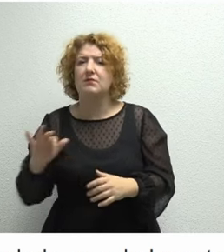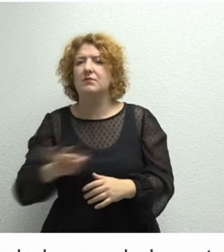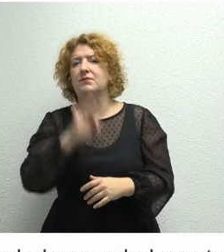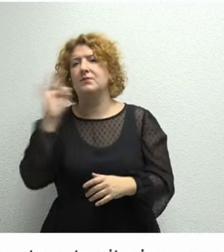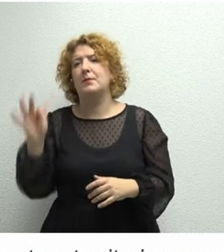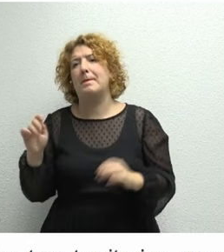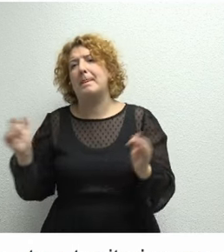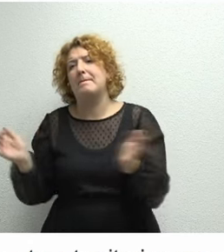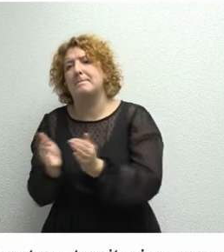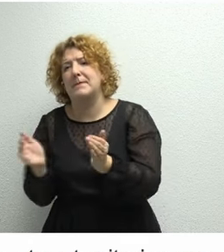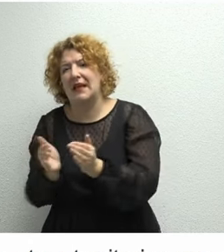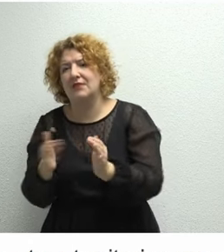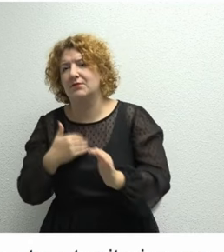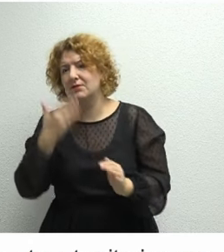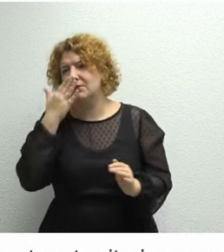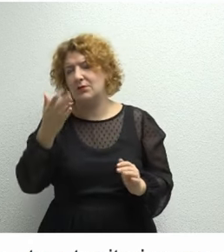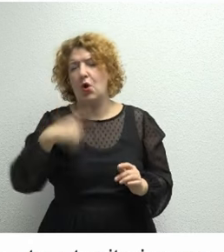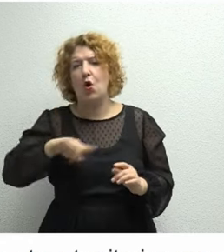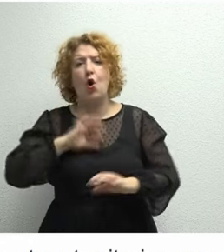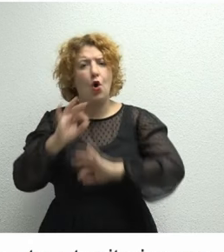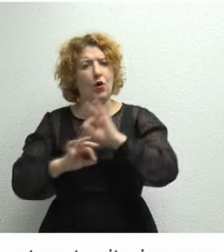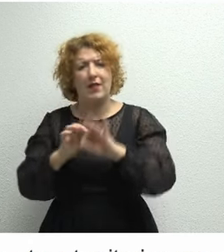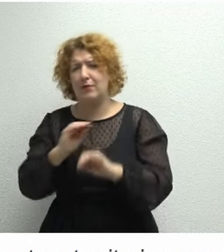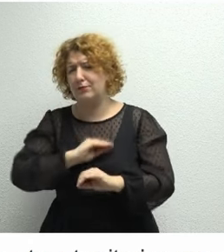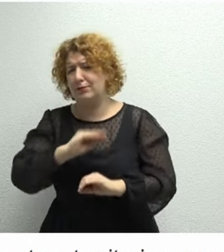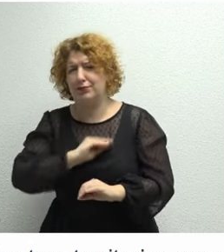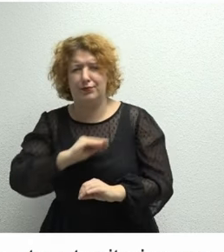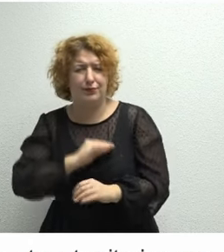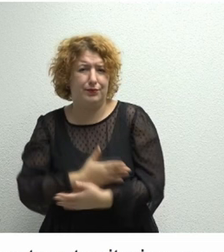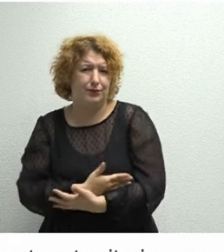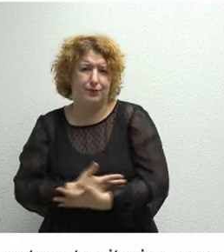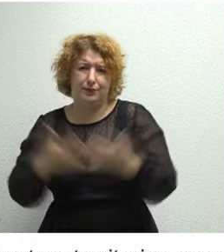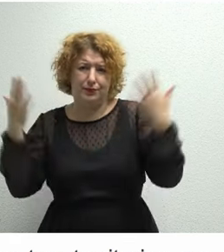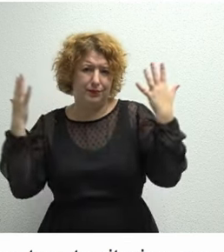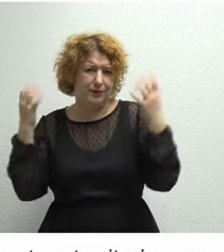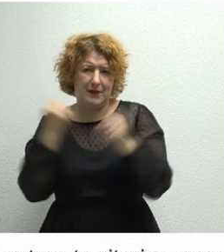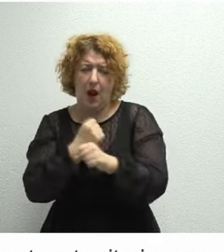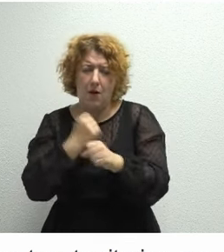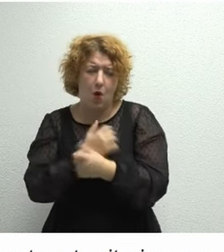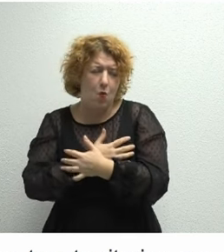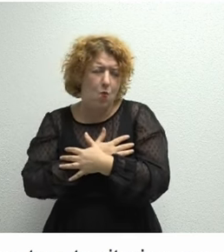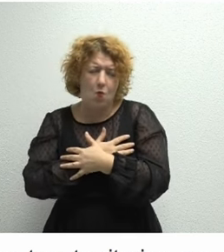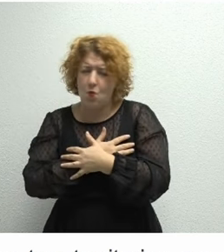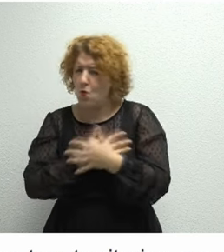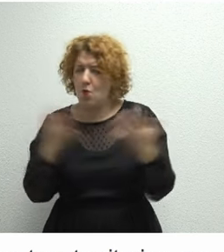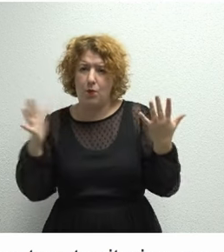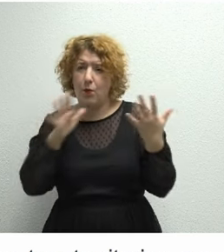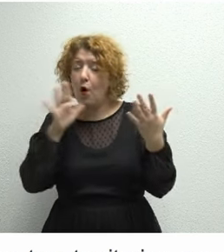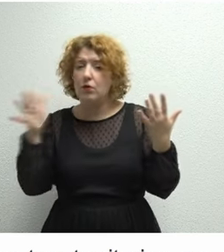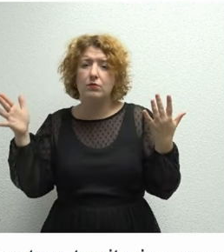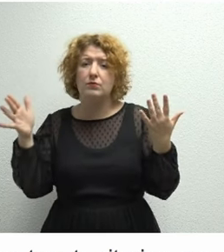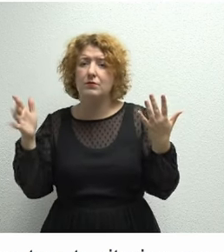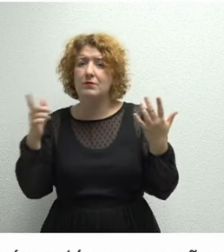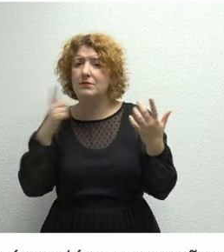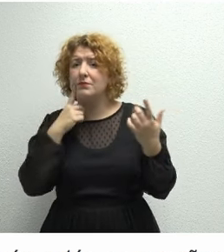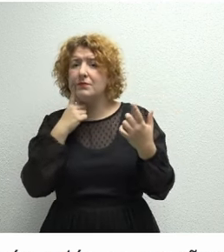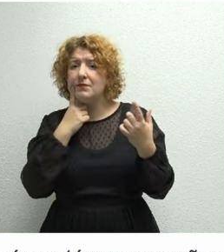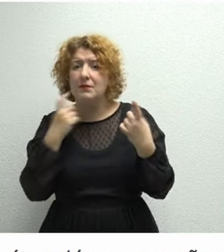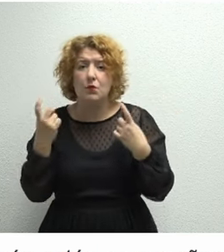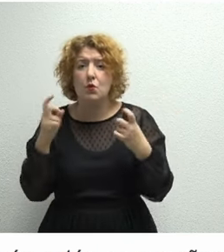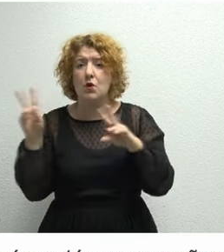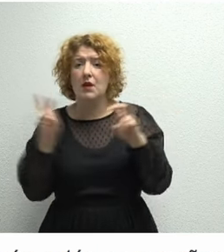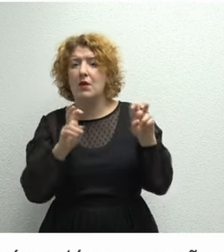a nivel micro bueno las organizaciones están haciendo un trabajo inmenso digo inmenso porque no decaen cuando hay personas que tienen